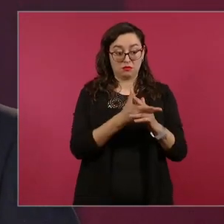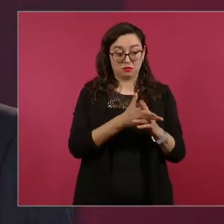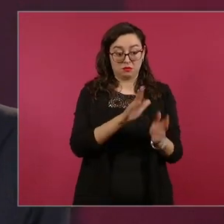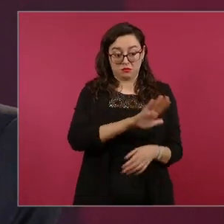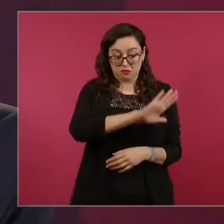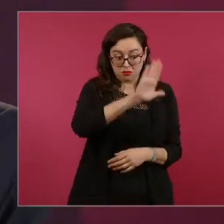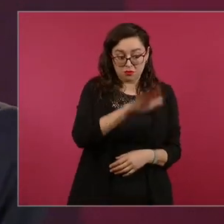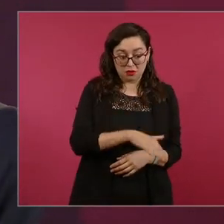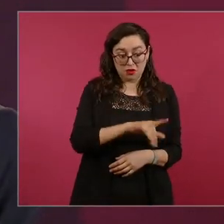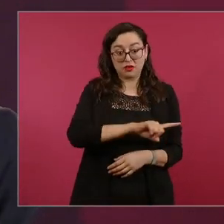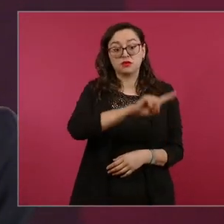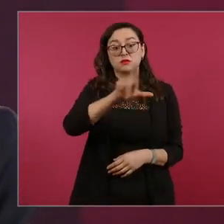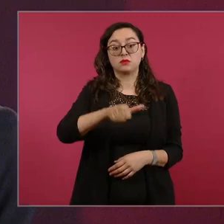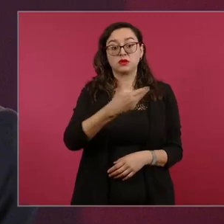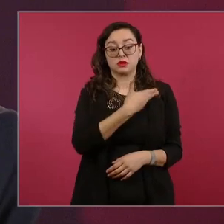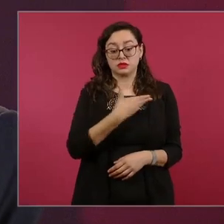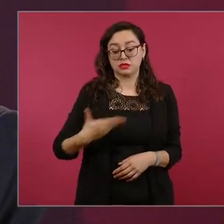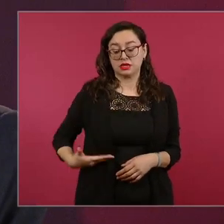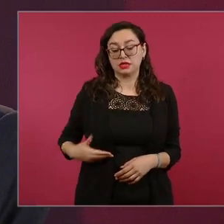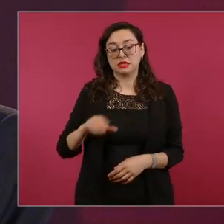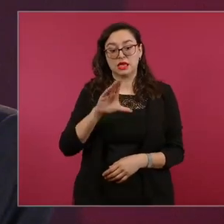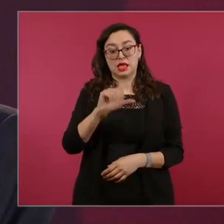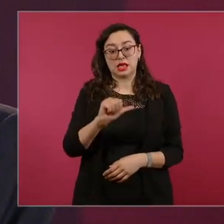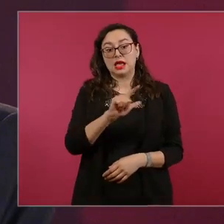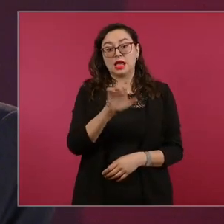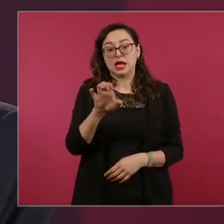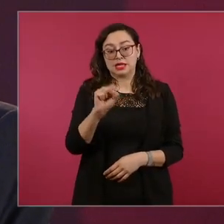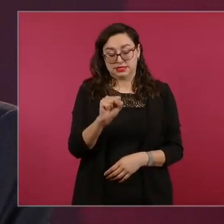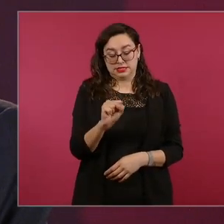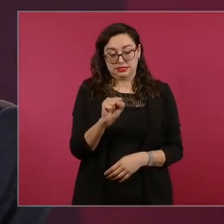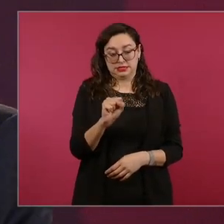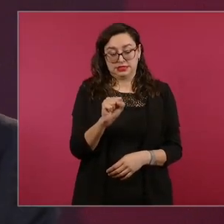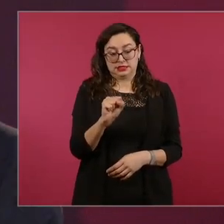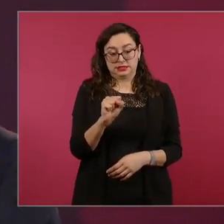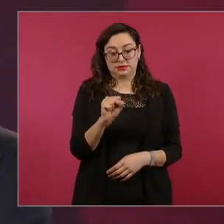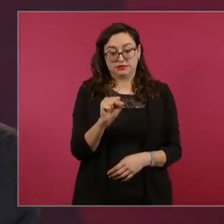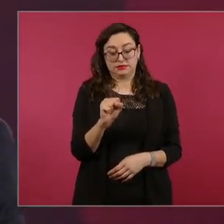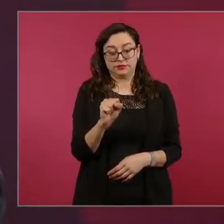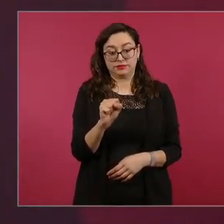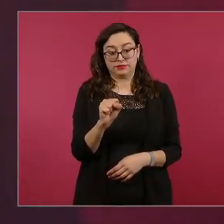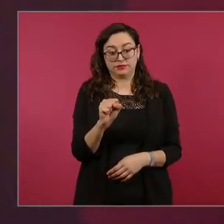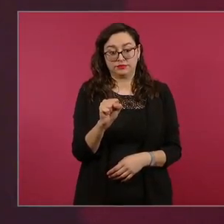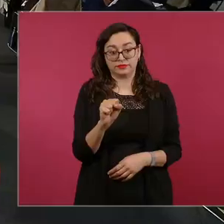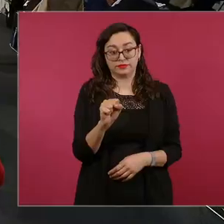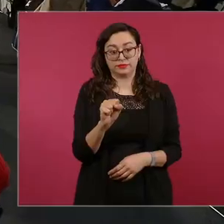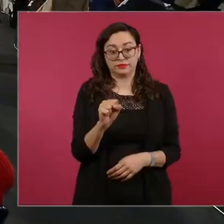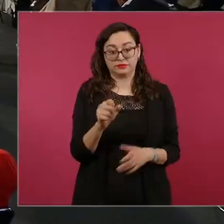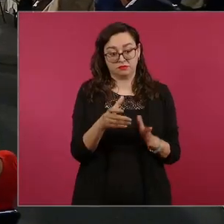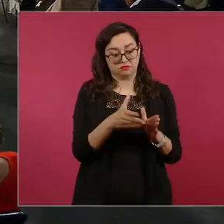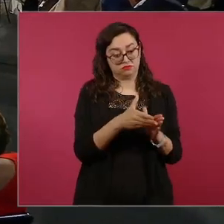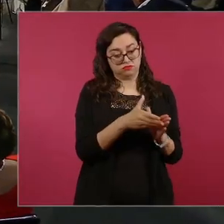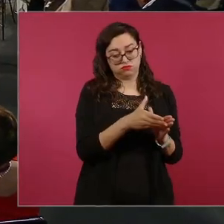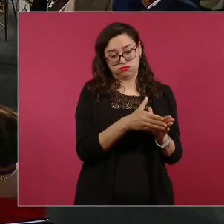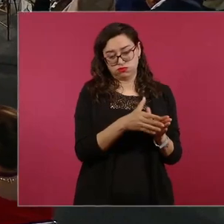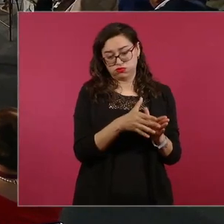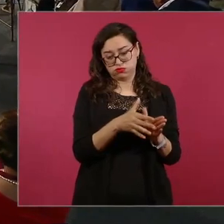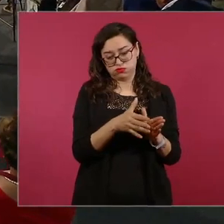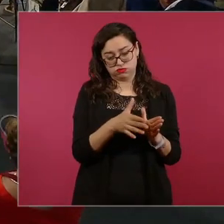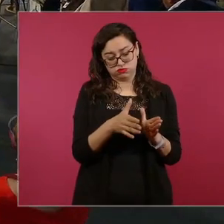se convierte en el hombre fuerte y influye mucho